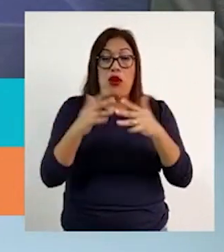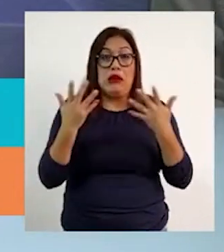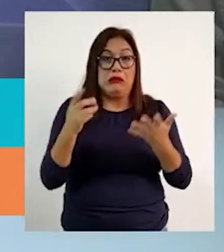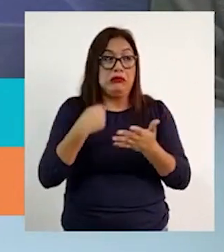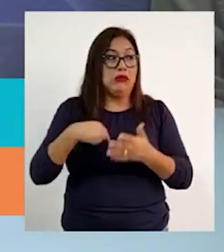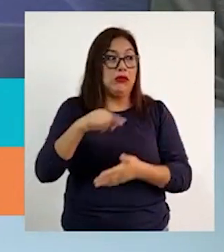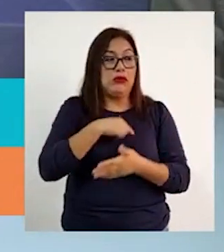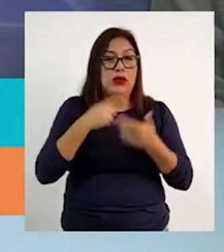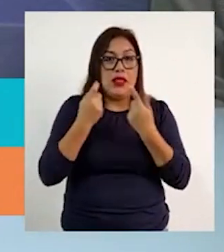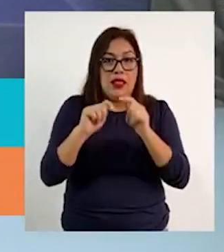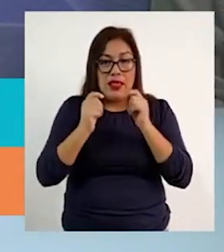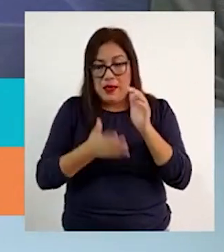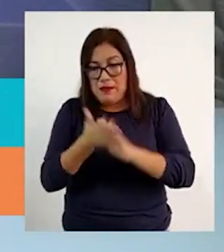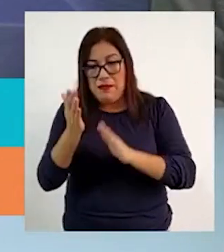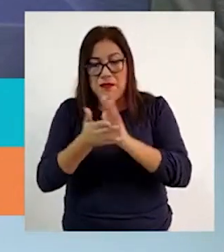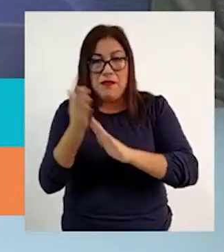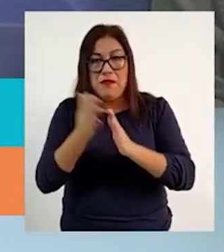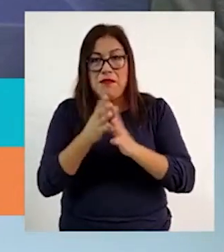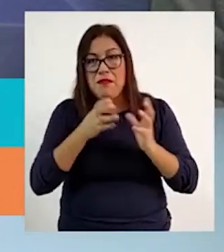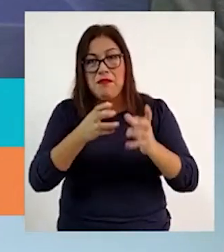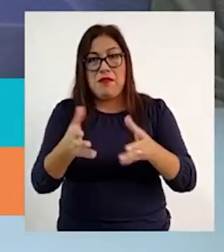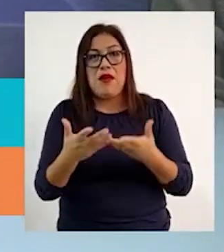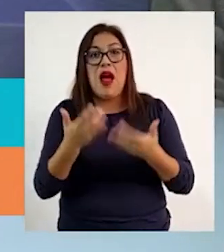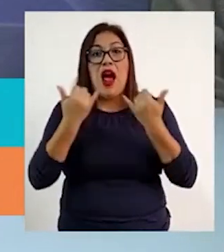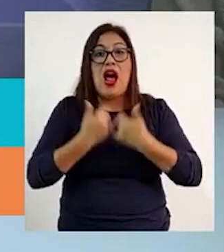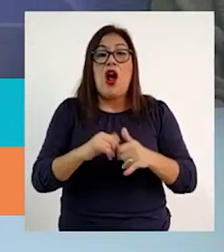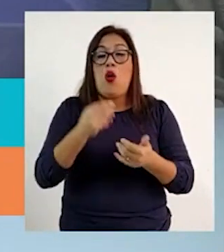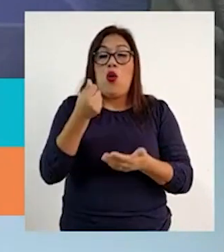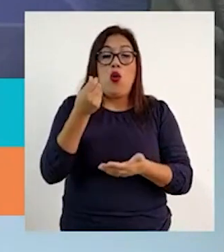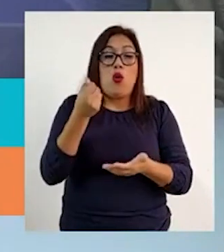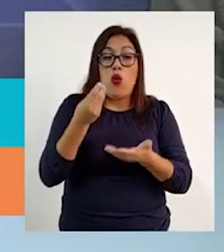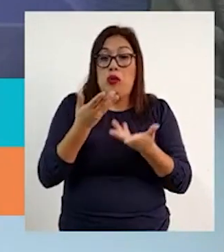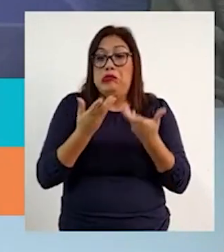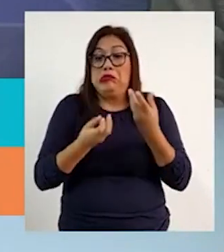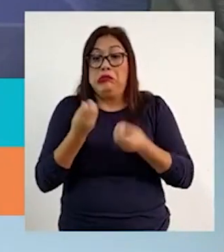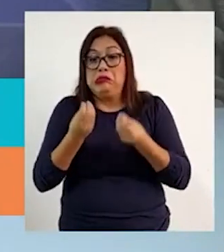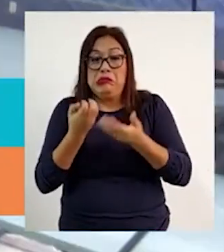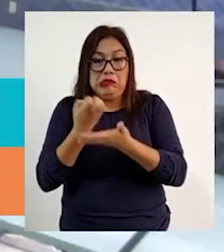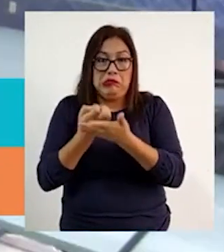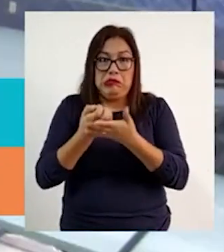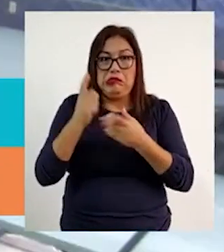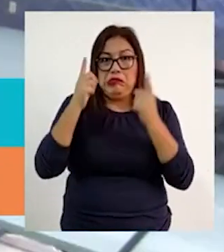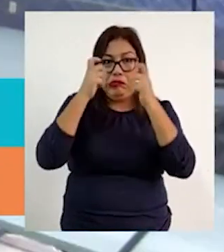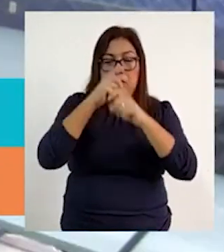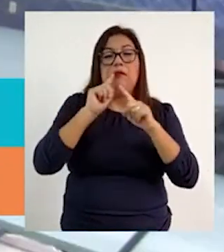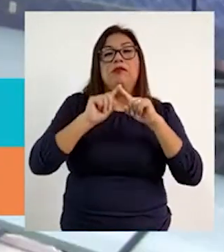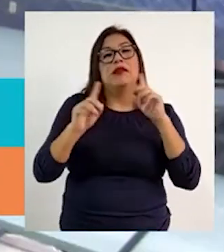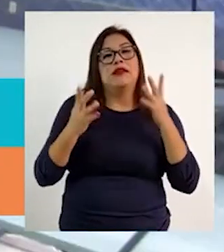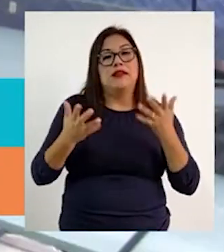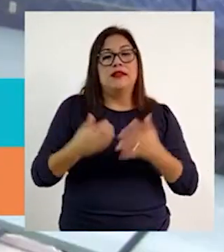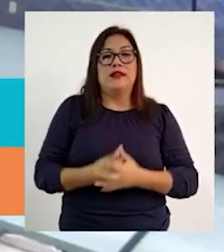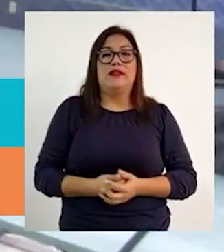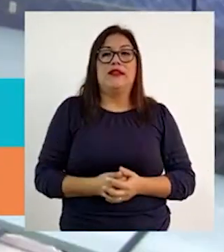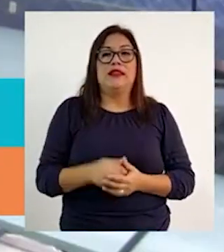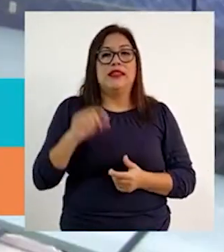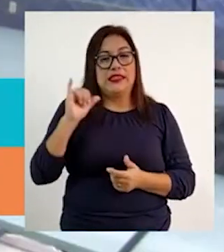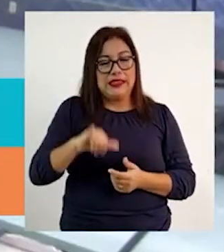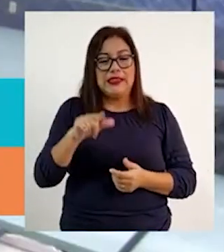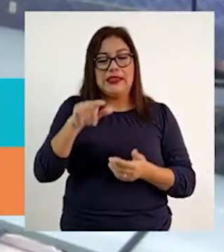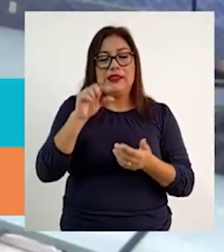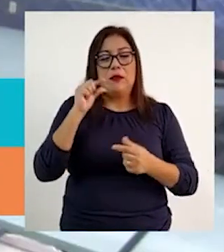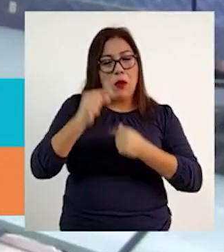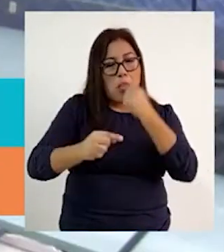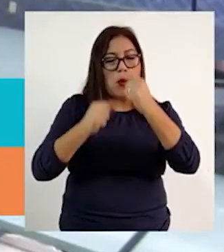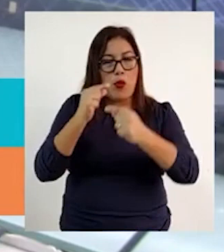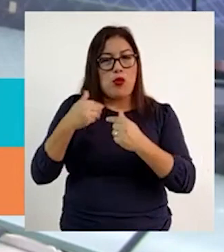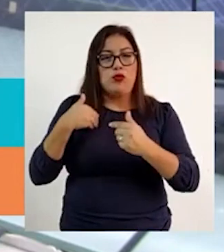dice, aún sin presupuesto. Luchita, es un proceso que poco a poco vamos a ir avanzando.